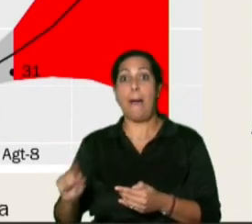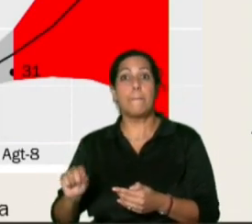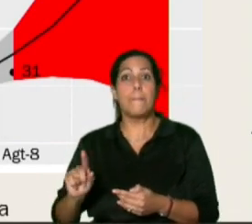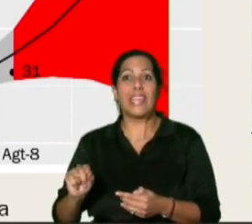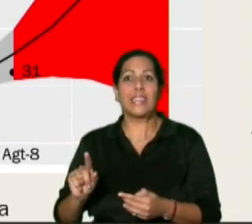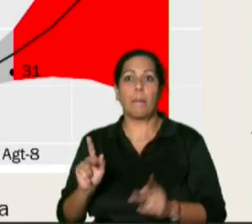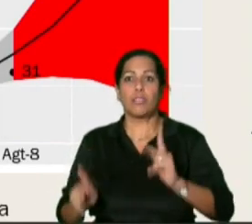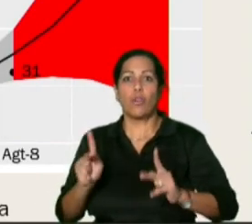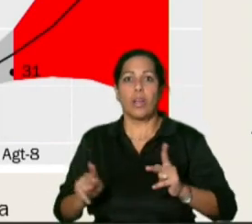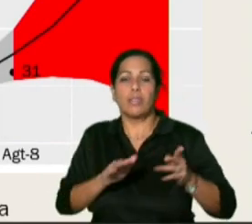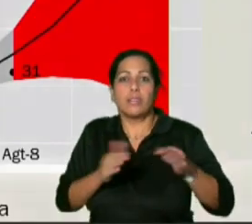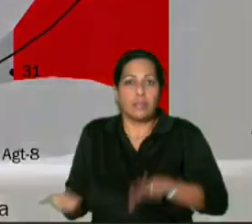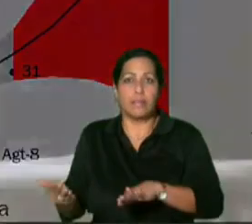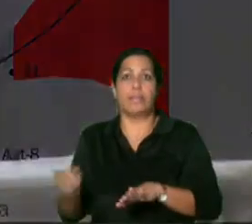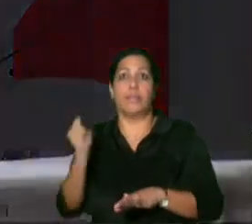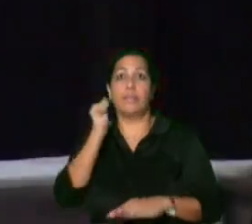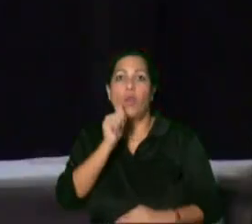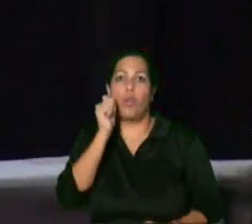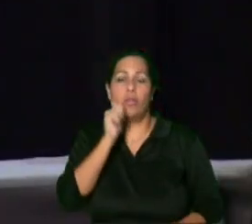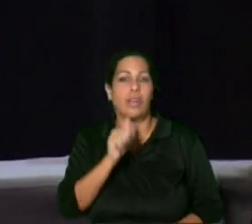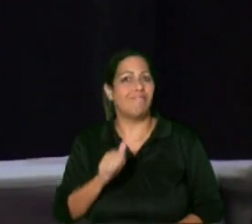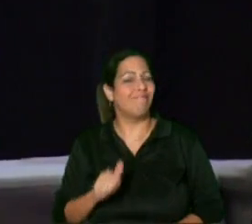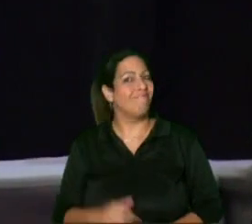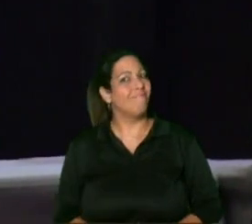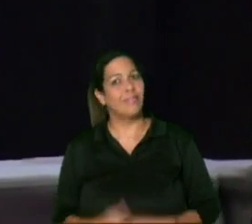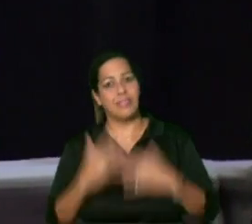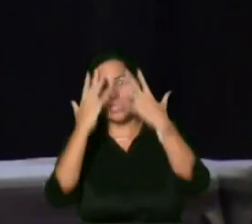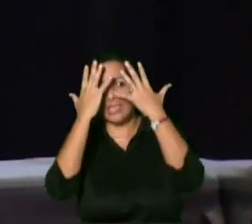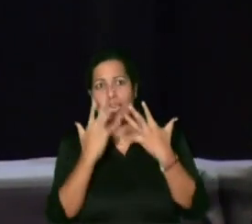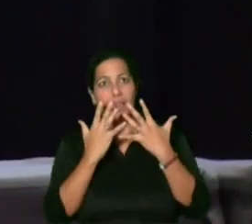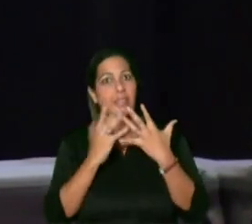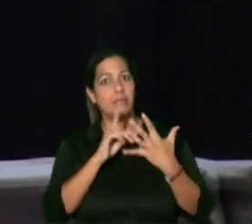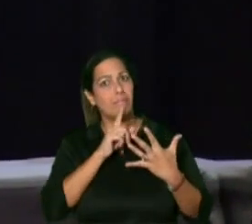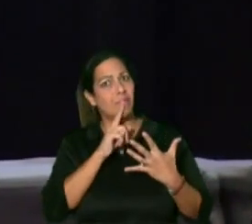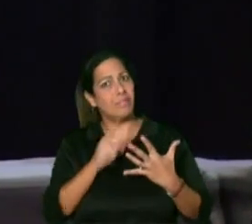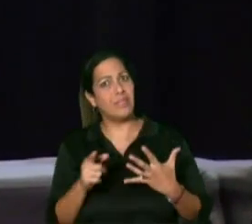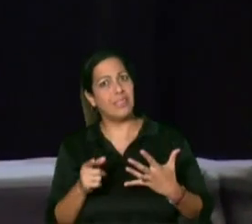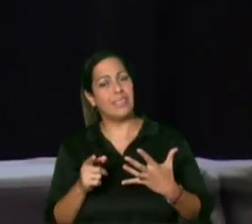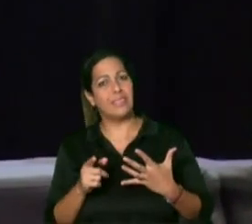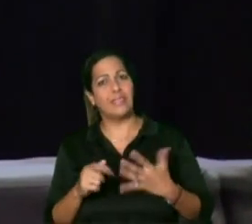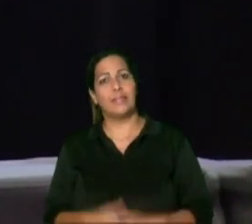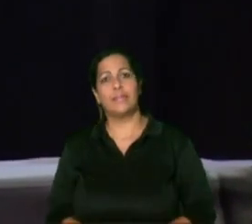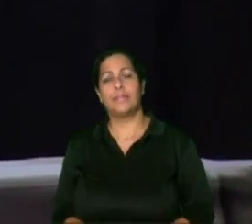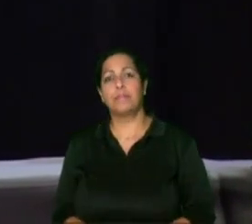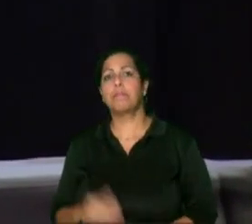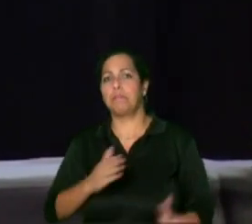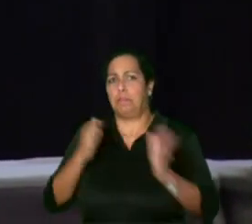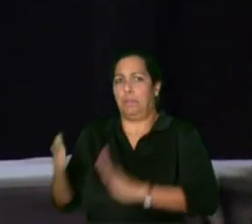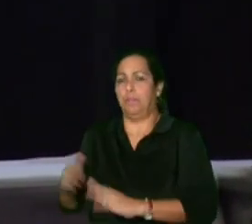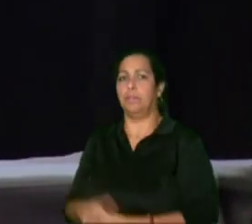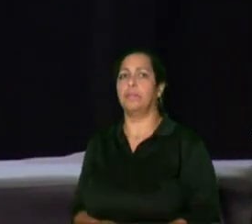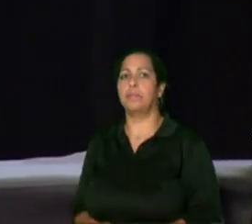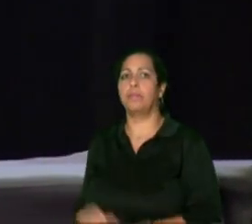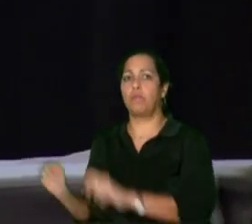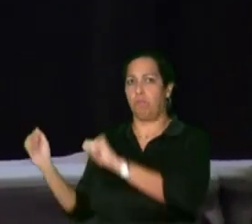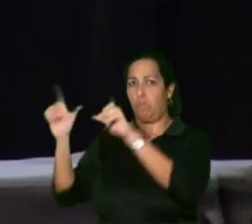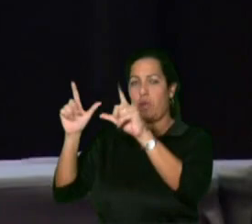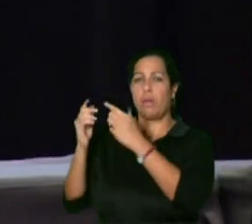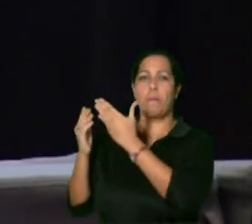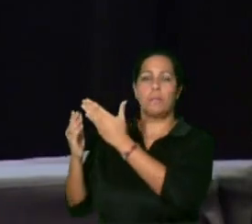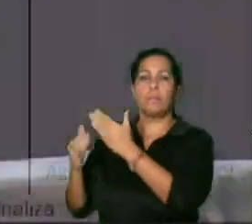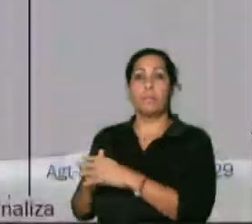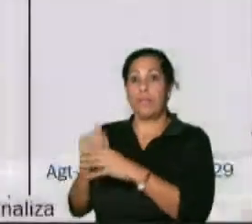20 diarias. Algo, ¿verdad?, que es lo más lamentable de todo, ver los fallecimientos aumentar. Próximo.